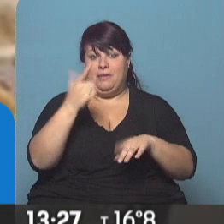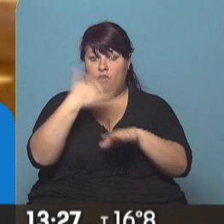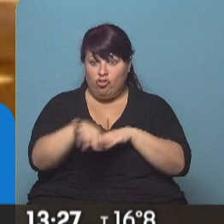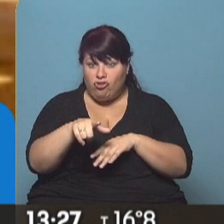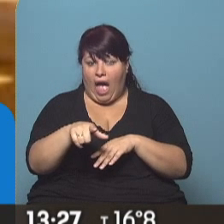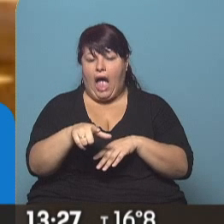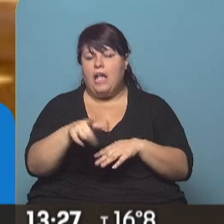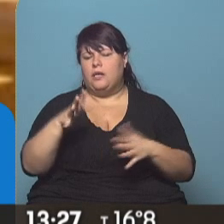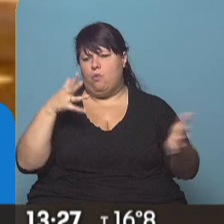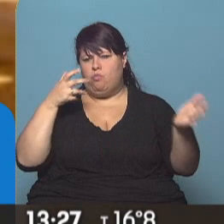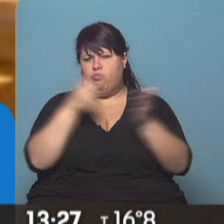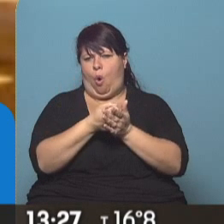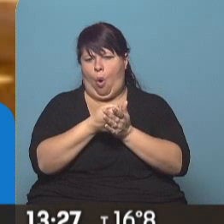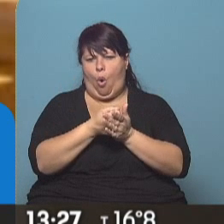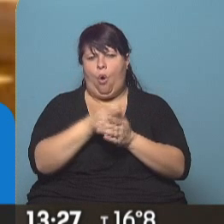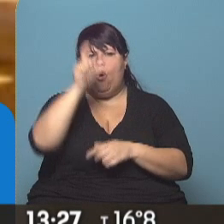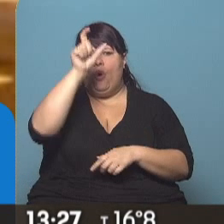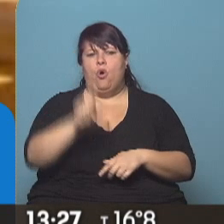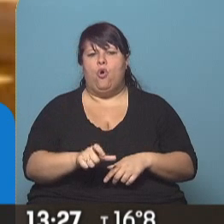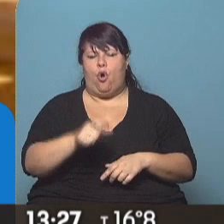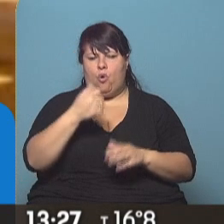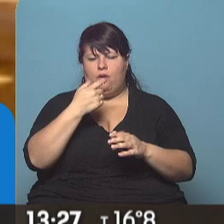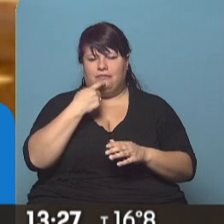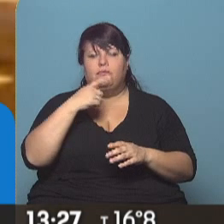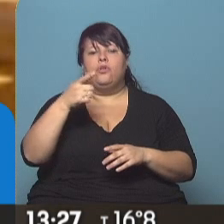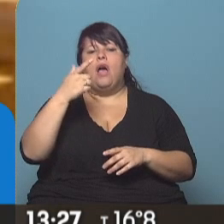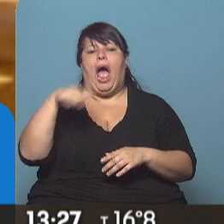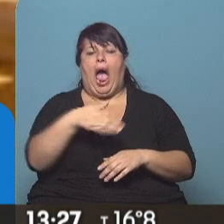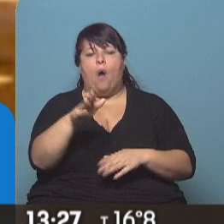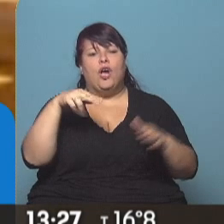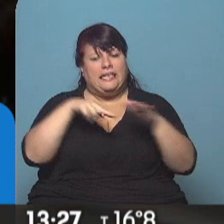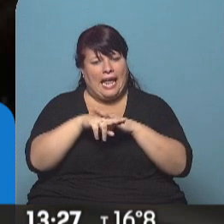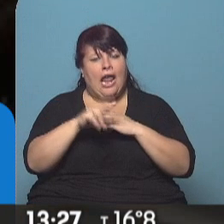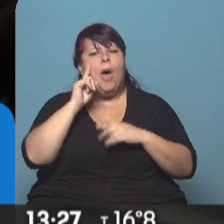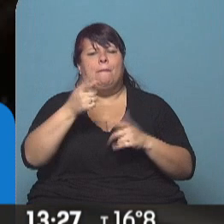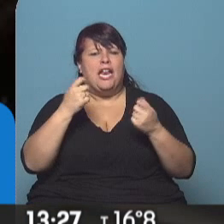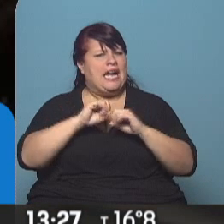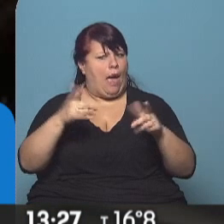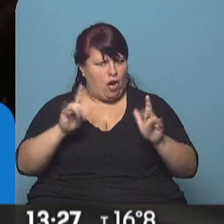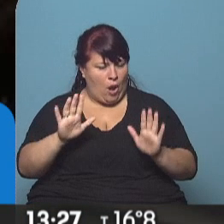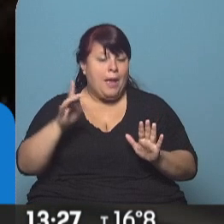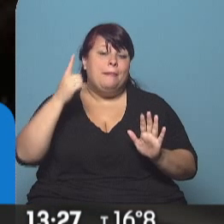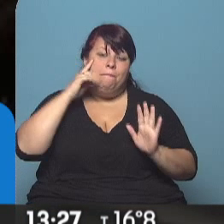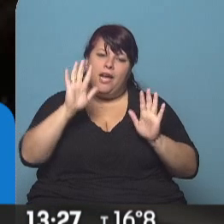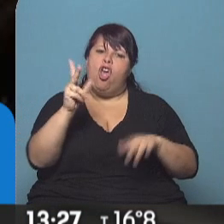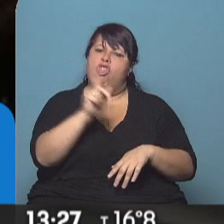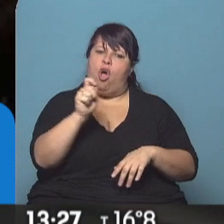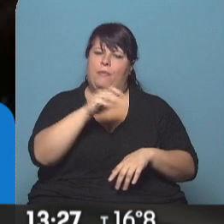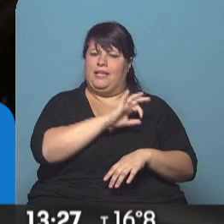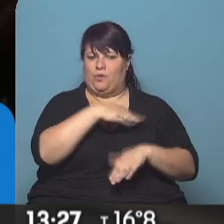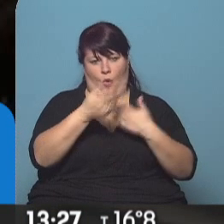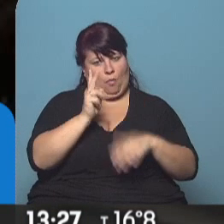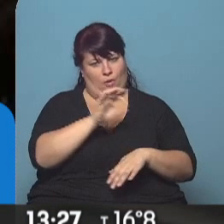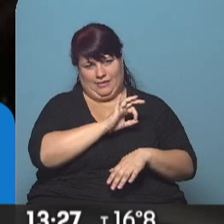que terminó incrustándose contra una columna. Agüero quedó internado y su salud no corre riesgos, pero se especula que estará al menos 2 meses sin